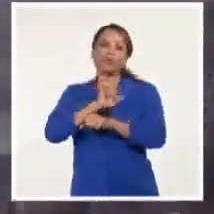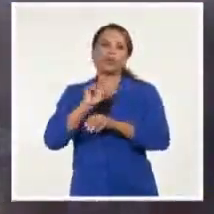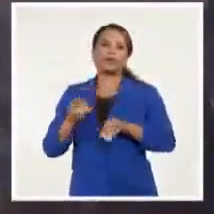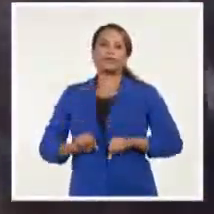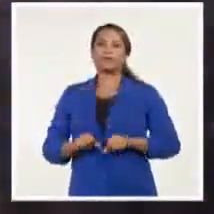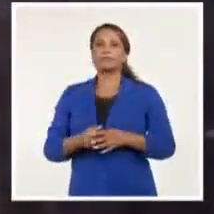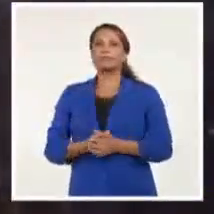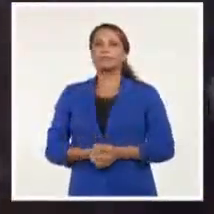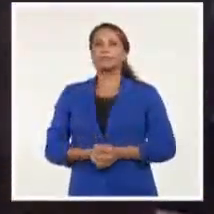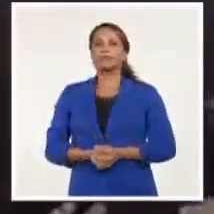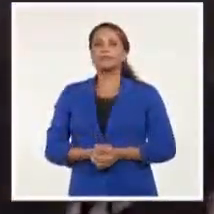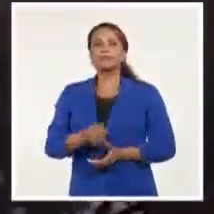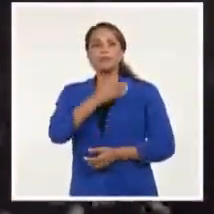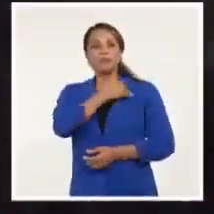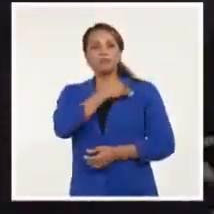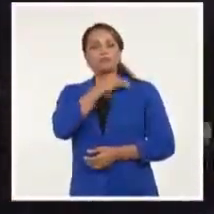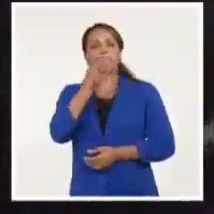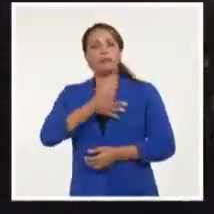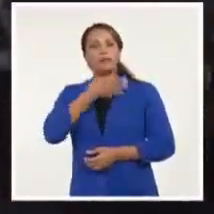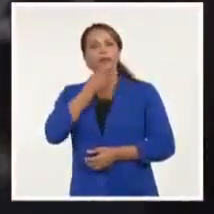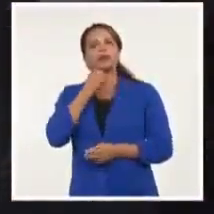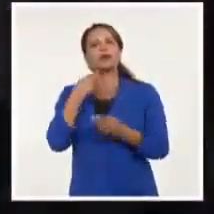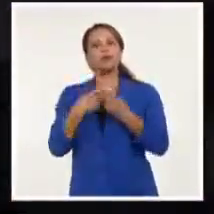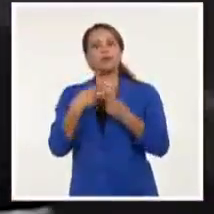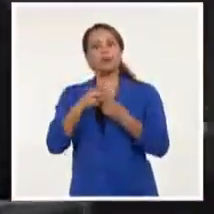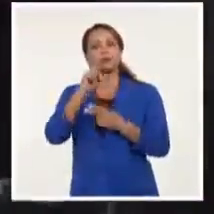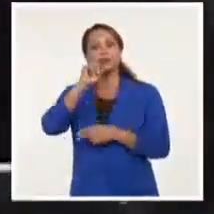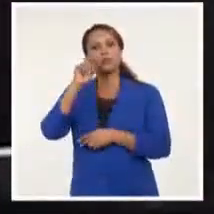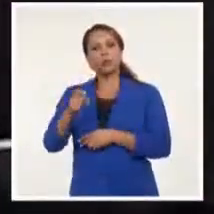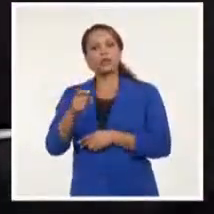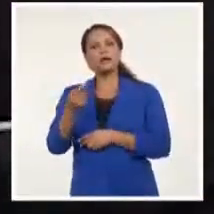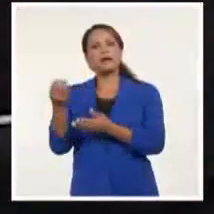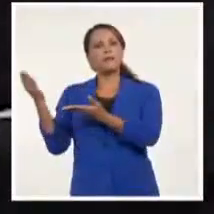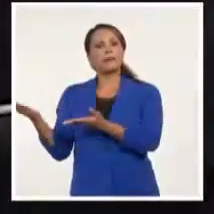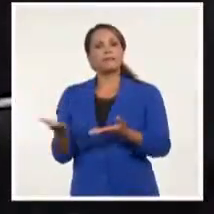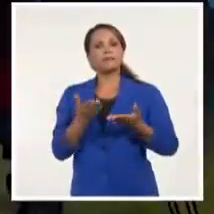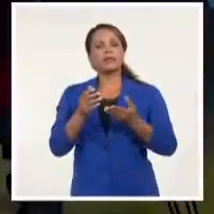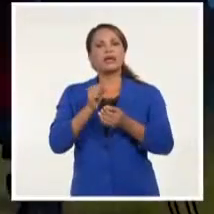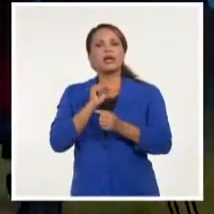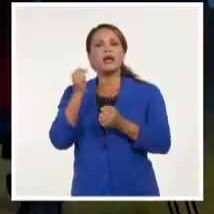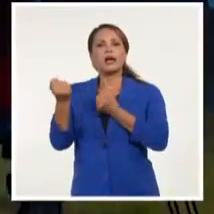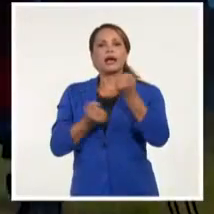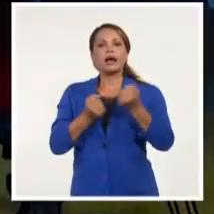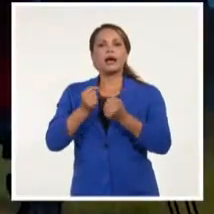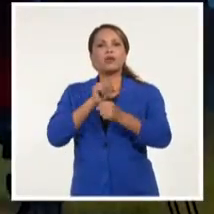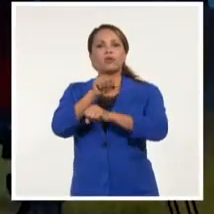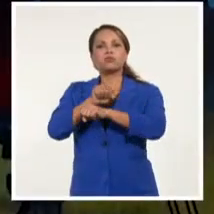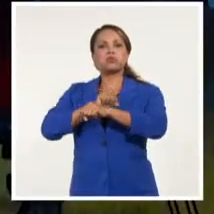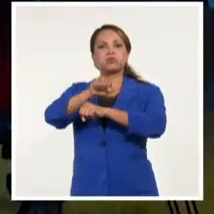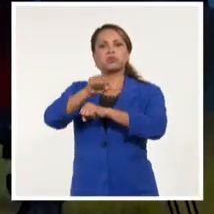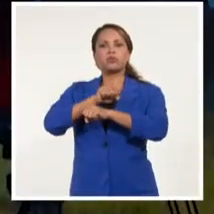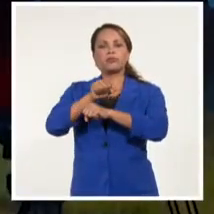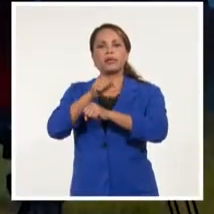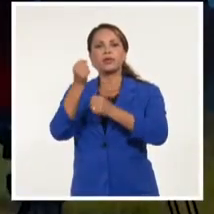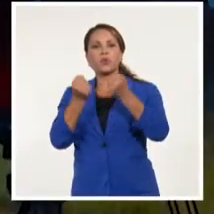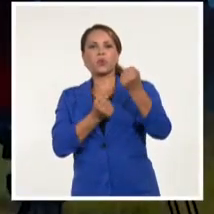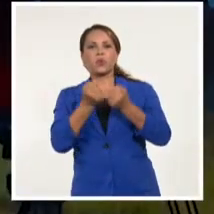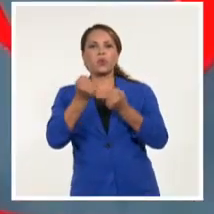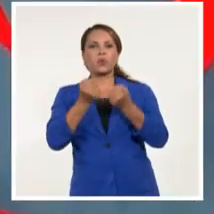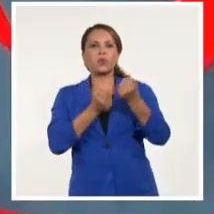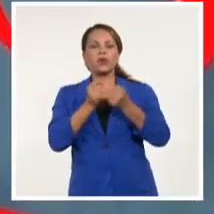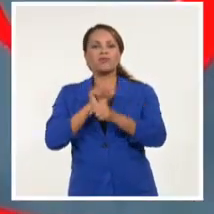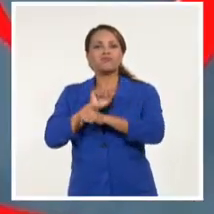sentido, el alto militar expresó su confianza en que Ucrania recibirá carros de combate Leopard y vehículos de